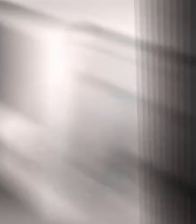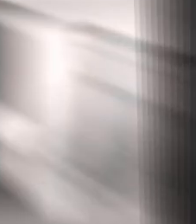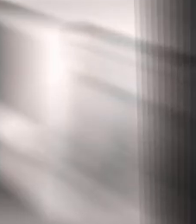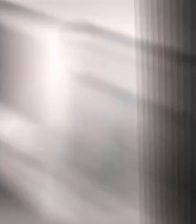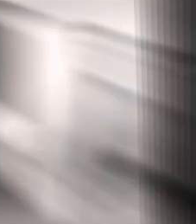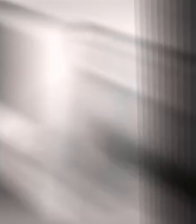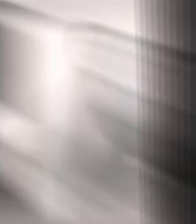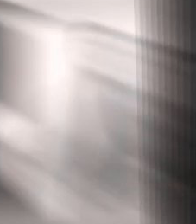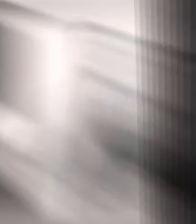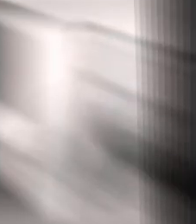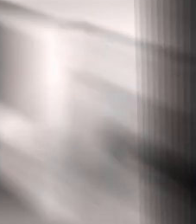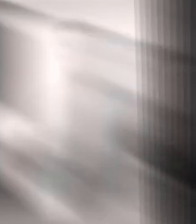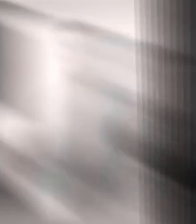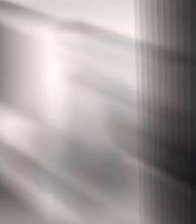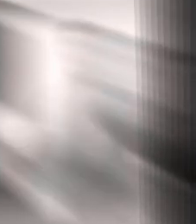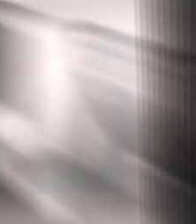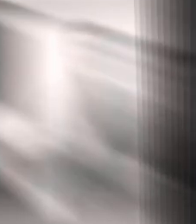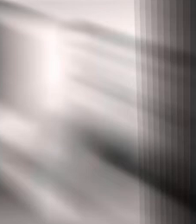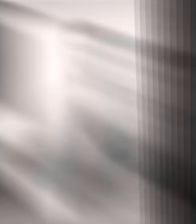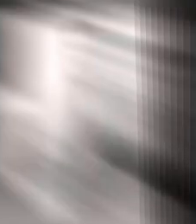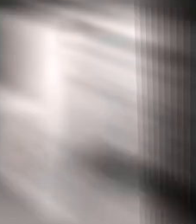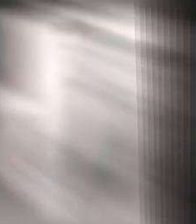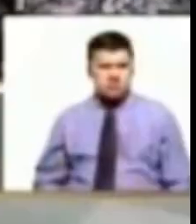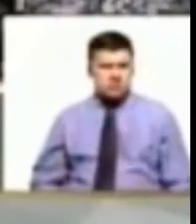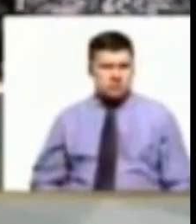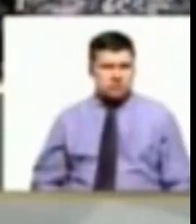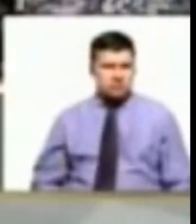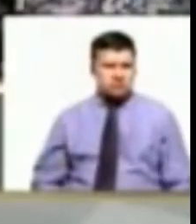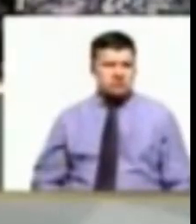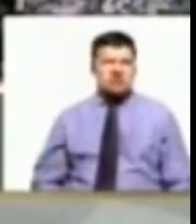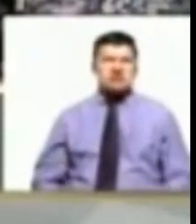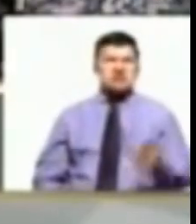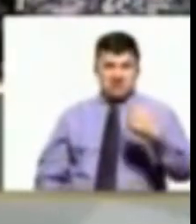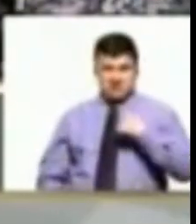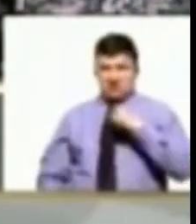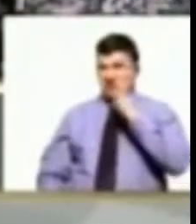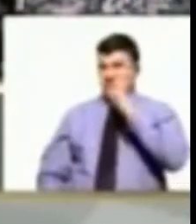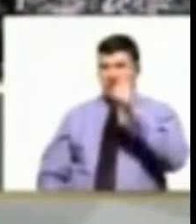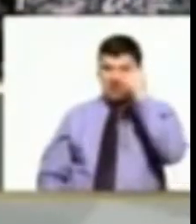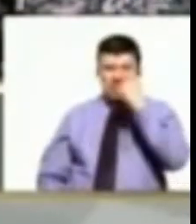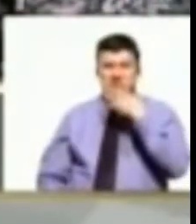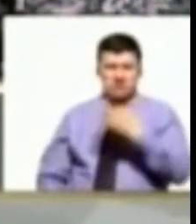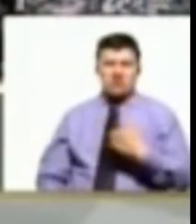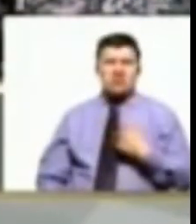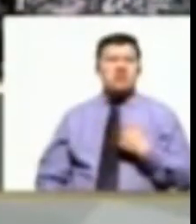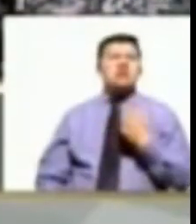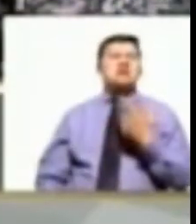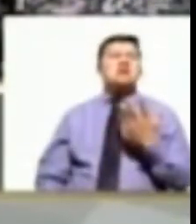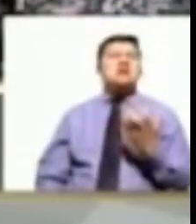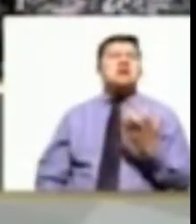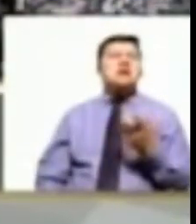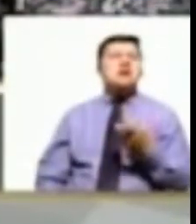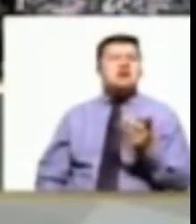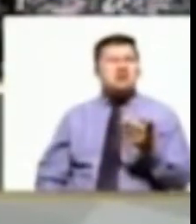descalifican y nos dicen que estamos promoviendo el odio cuando eso no es cierto, y nos llaman homófobos cuando eso no es cierto, porque lo único